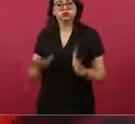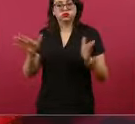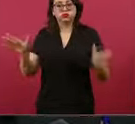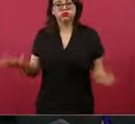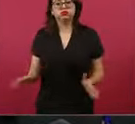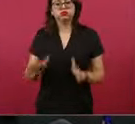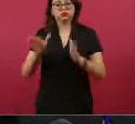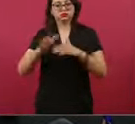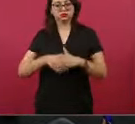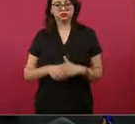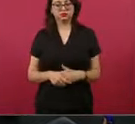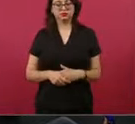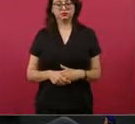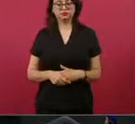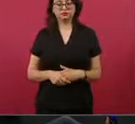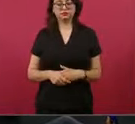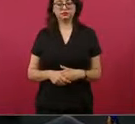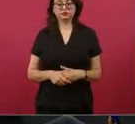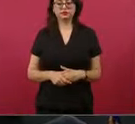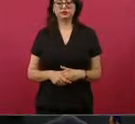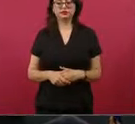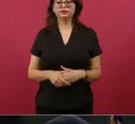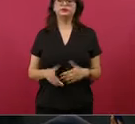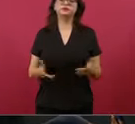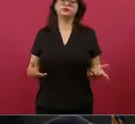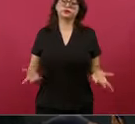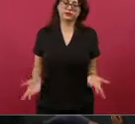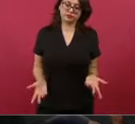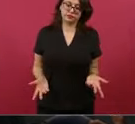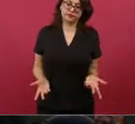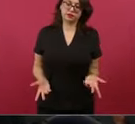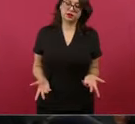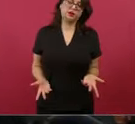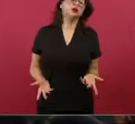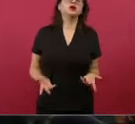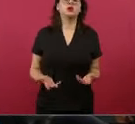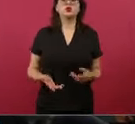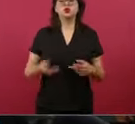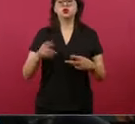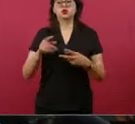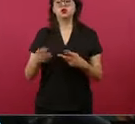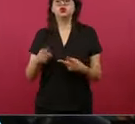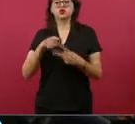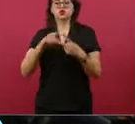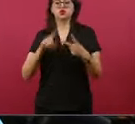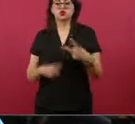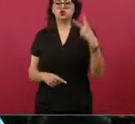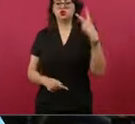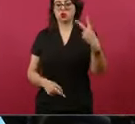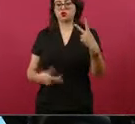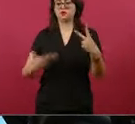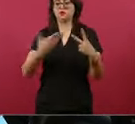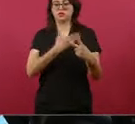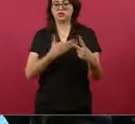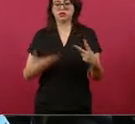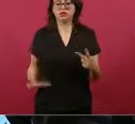a uno lo impusieron con guerra sucia en contra de nosotros.